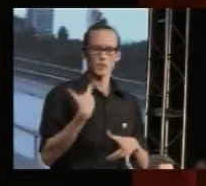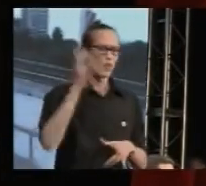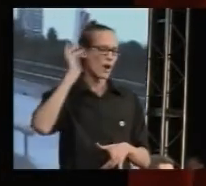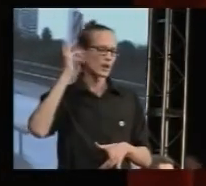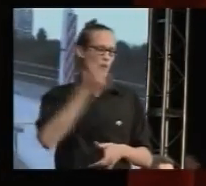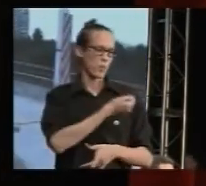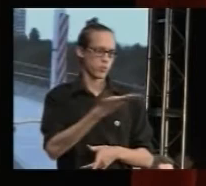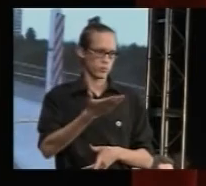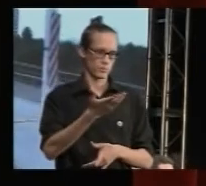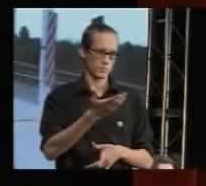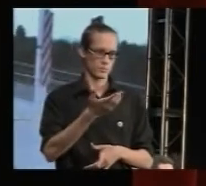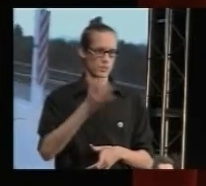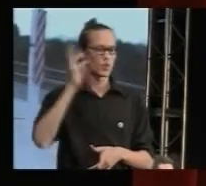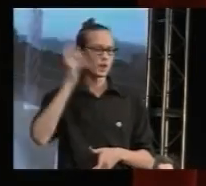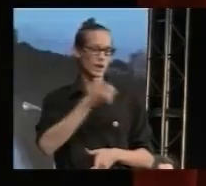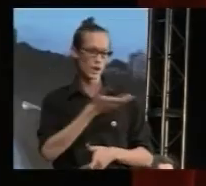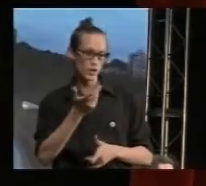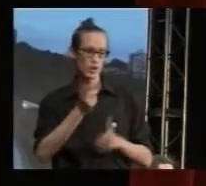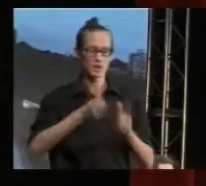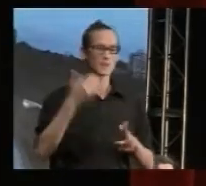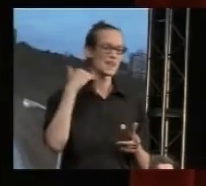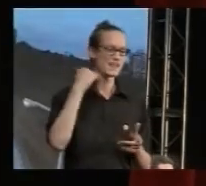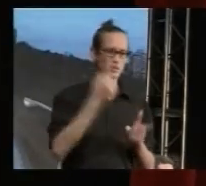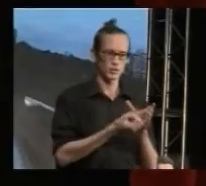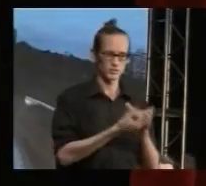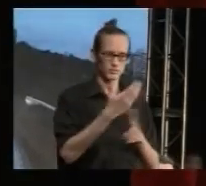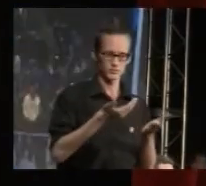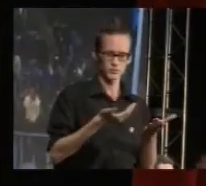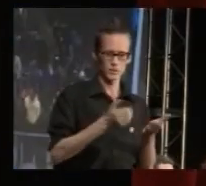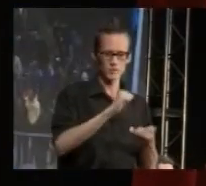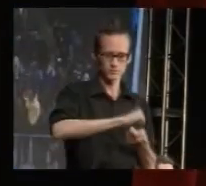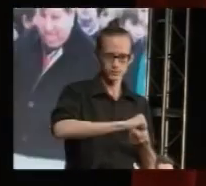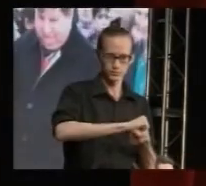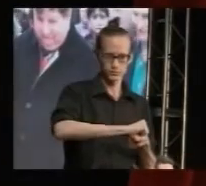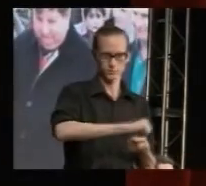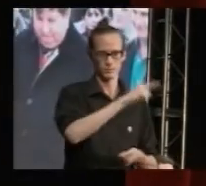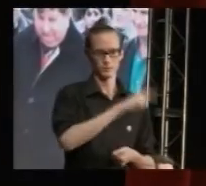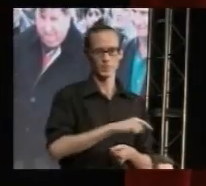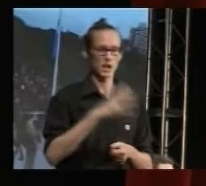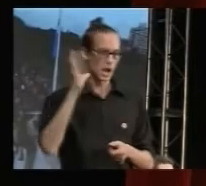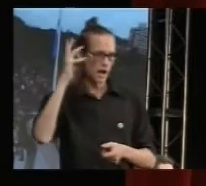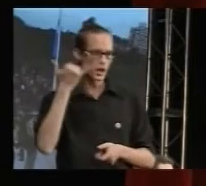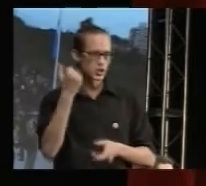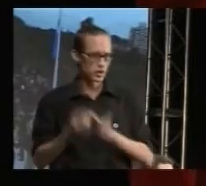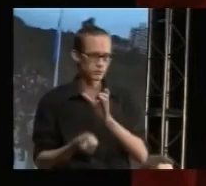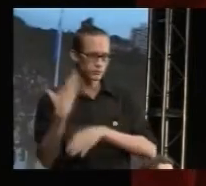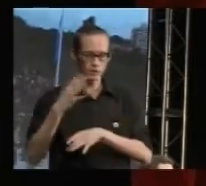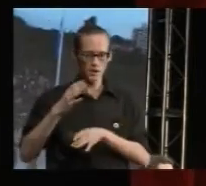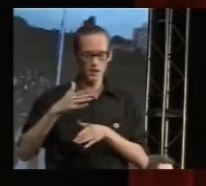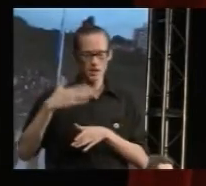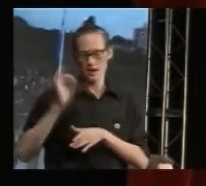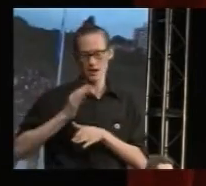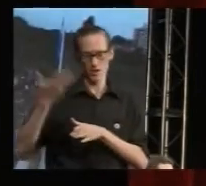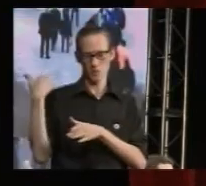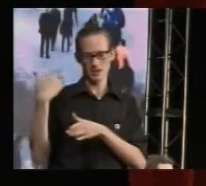incluye una radio y una editorial de libros. La radio ya está funcionando. Fue inaugurada a fines del año pasado, así